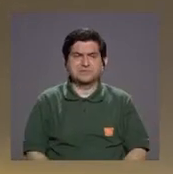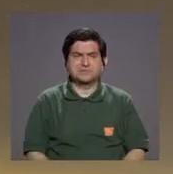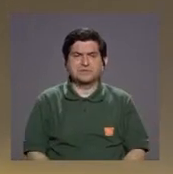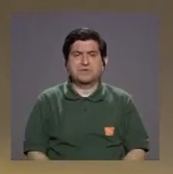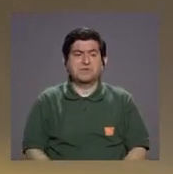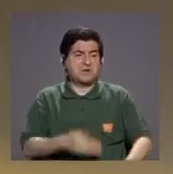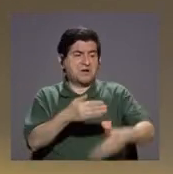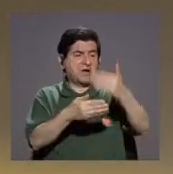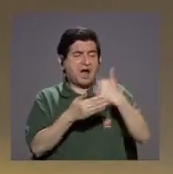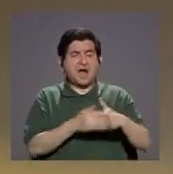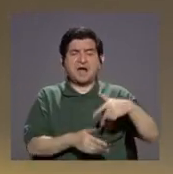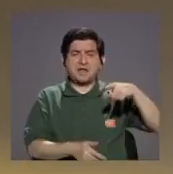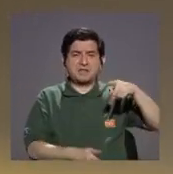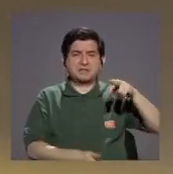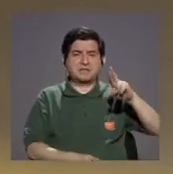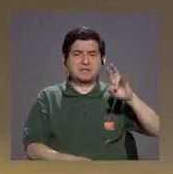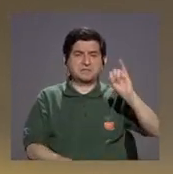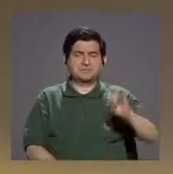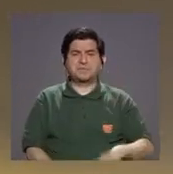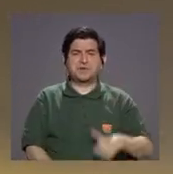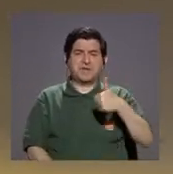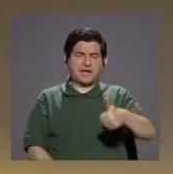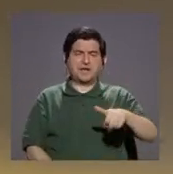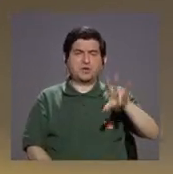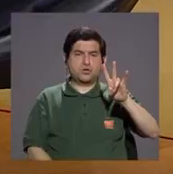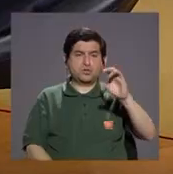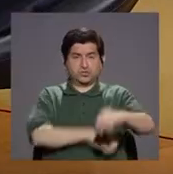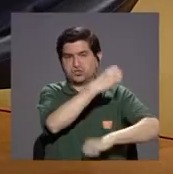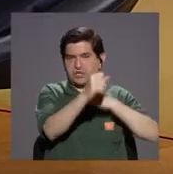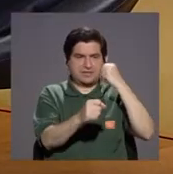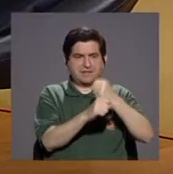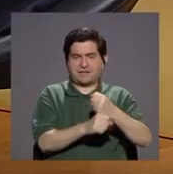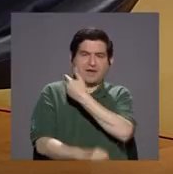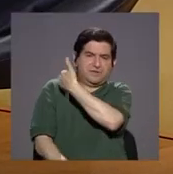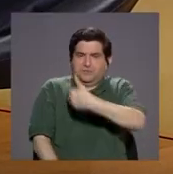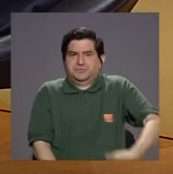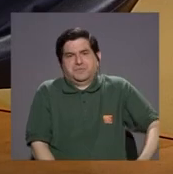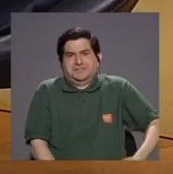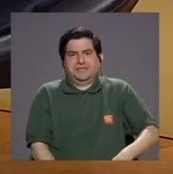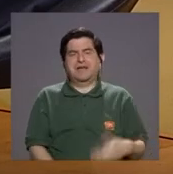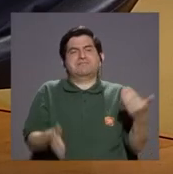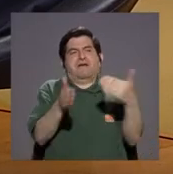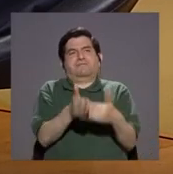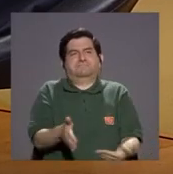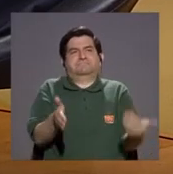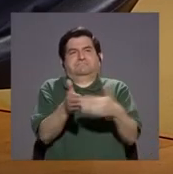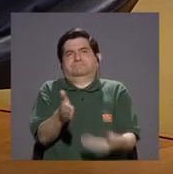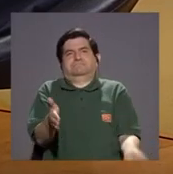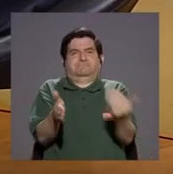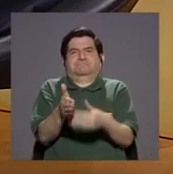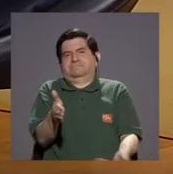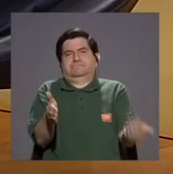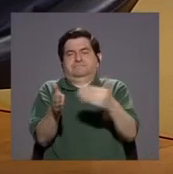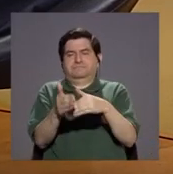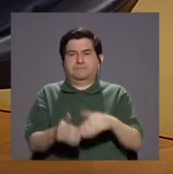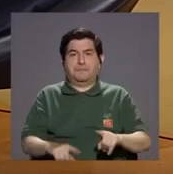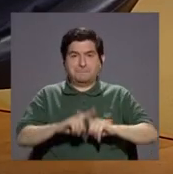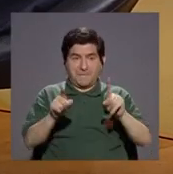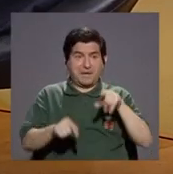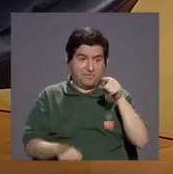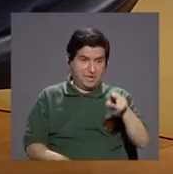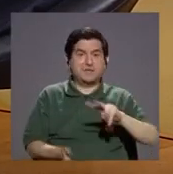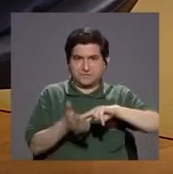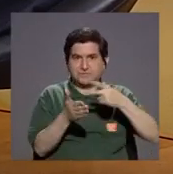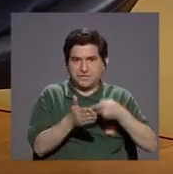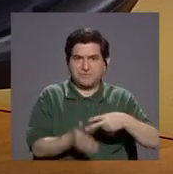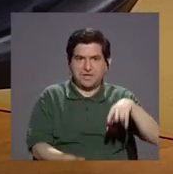ganado había ganado por 70 años la presidencia en méxico era entonces ese es vicente fox acs